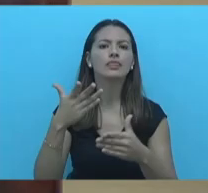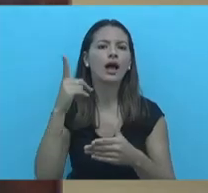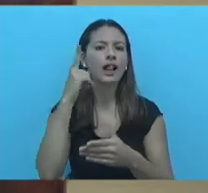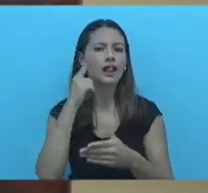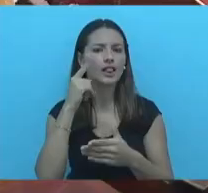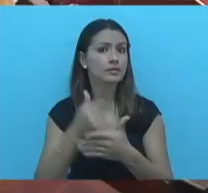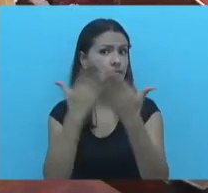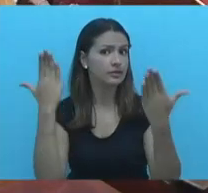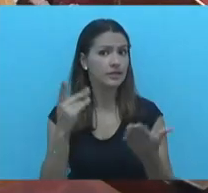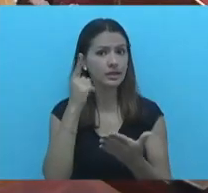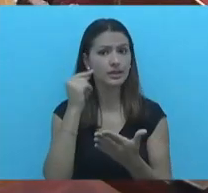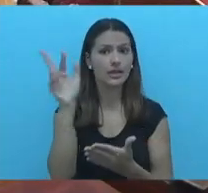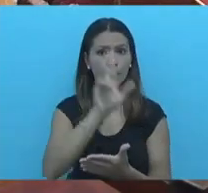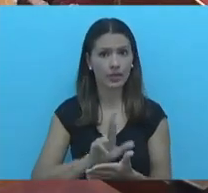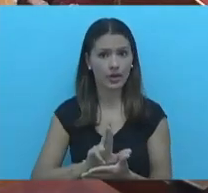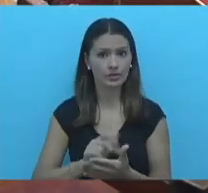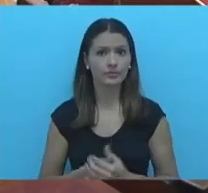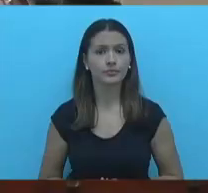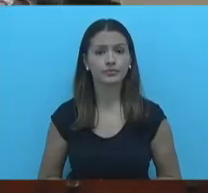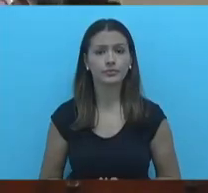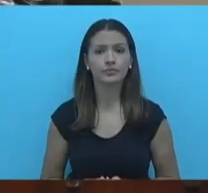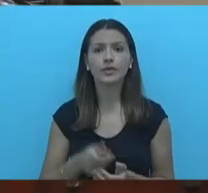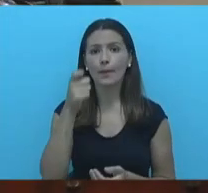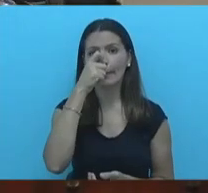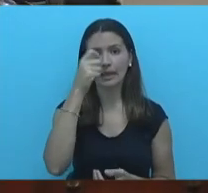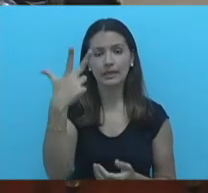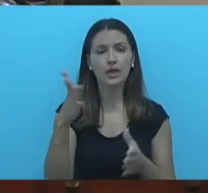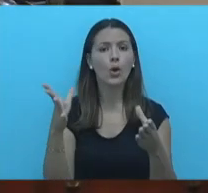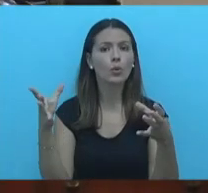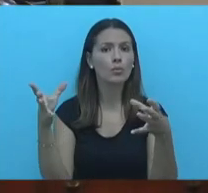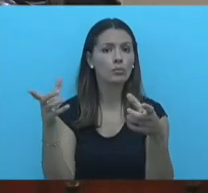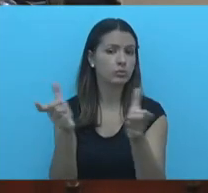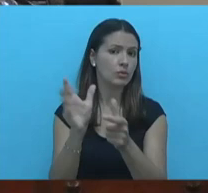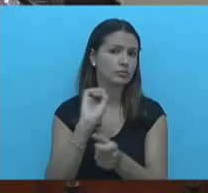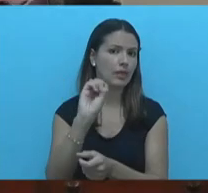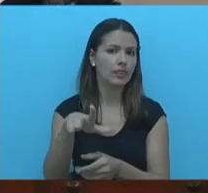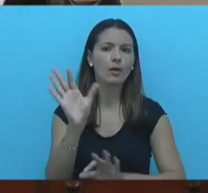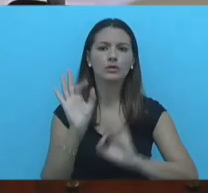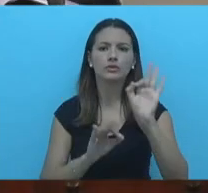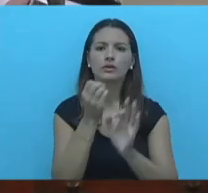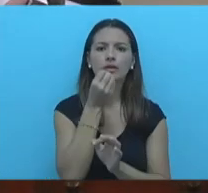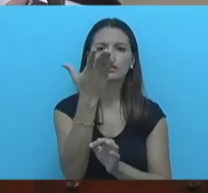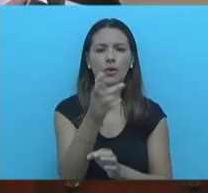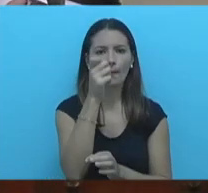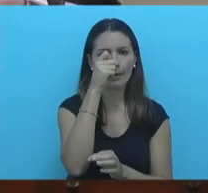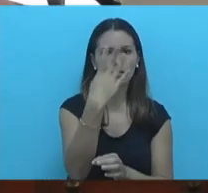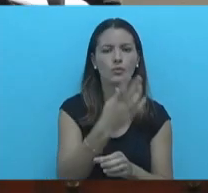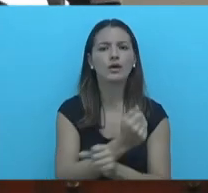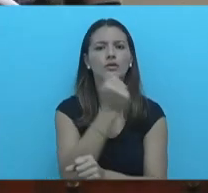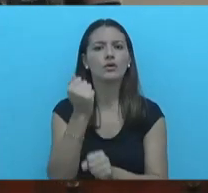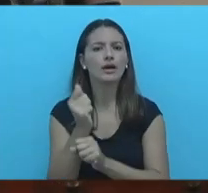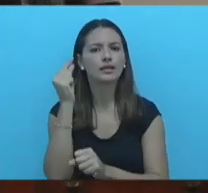secretaría. 23. A la comisión asignada. Proyectos de declaración del 24 al